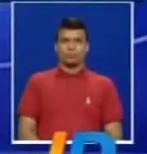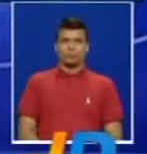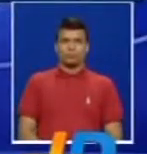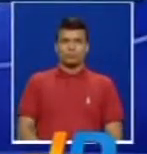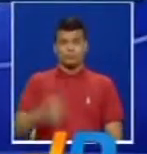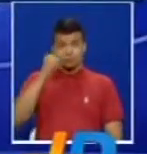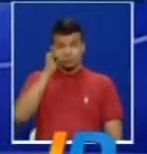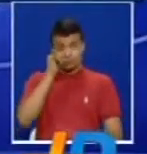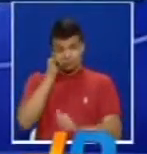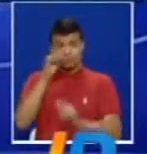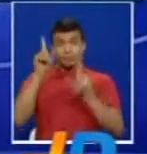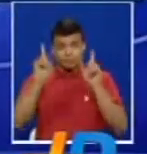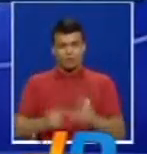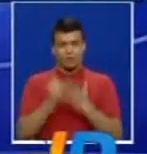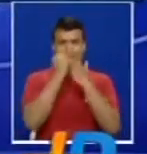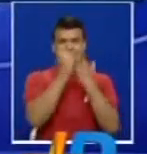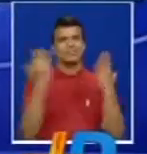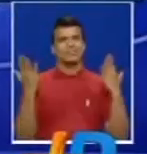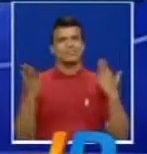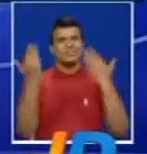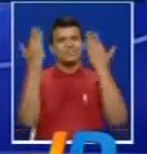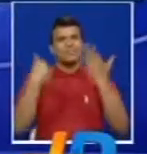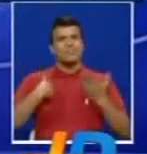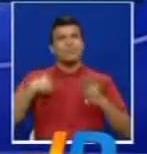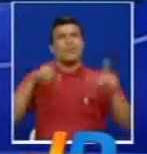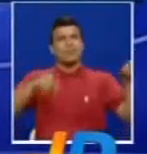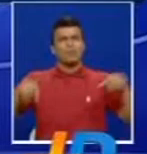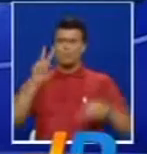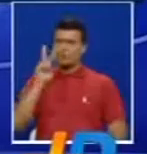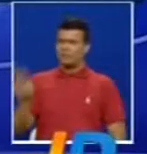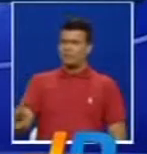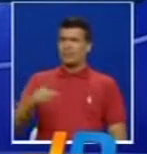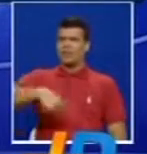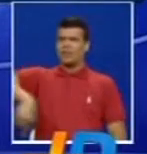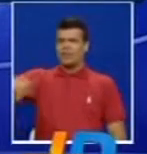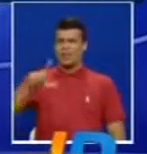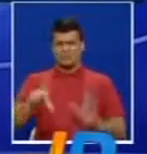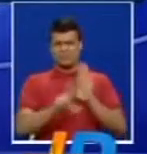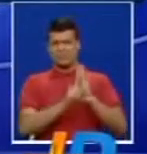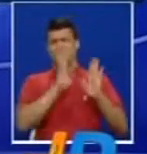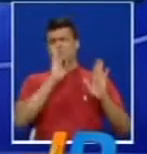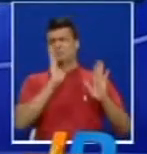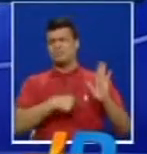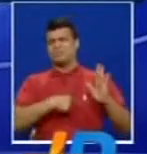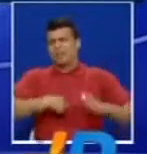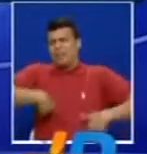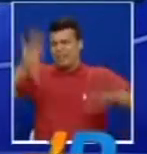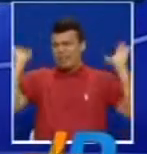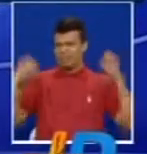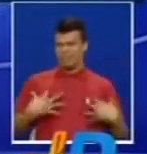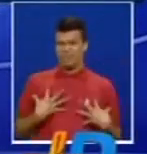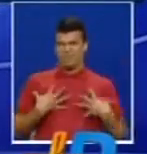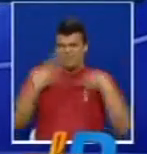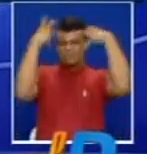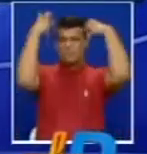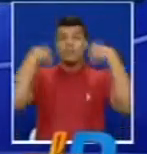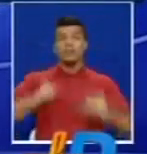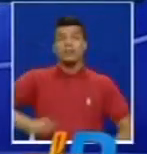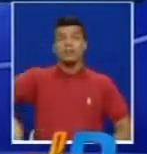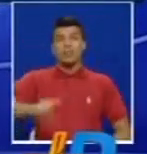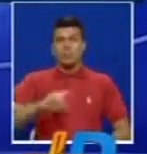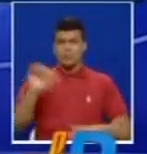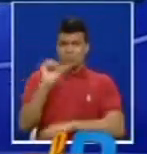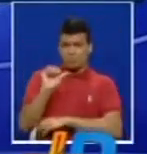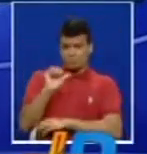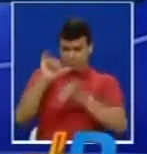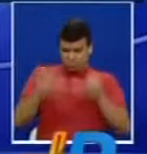Las cámaras también han permitido evidenciar las airadas reacciones de muchos infractores de tránsito que, para evitar la inmovilización de sus vehículos,